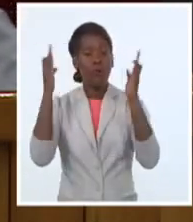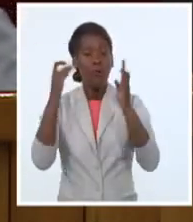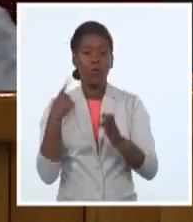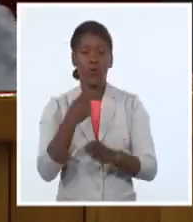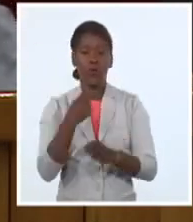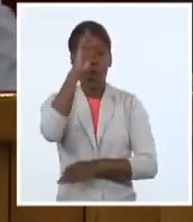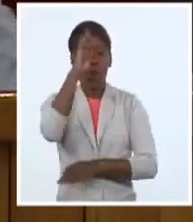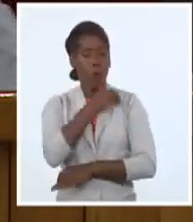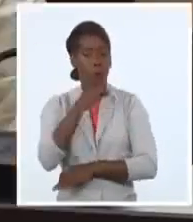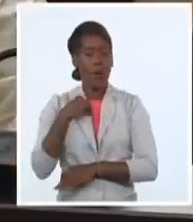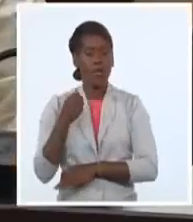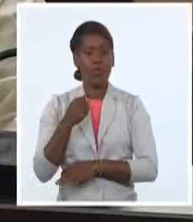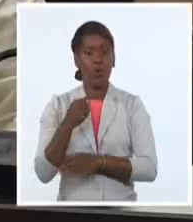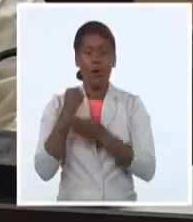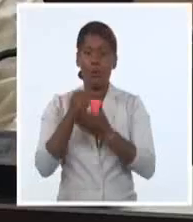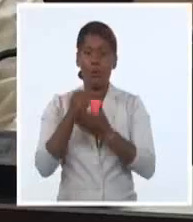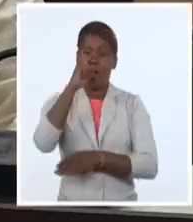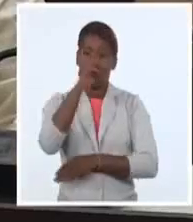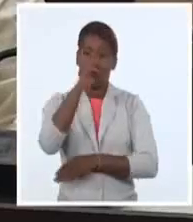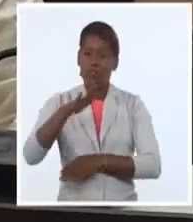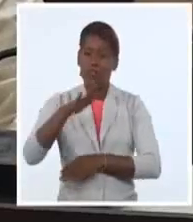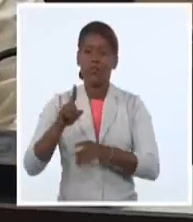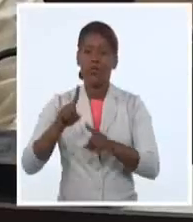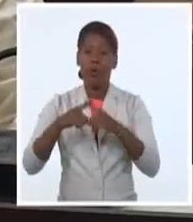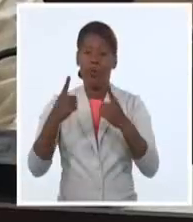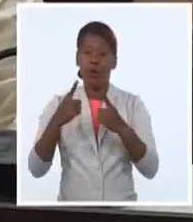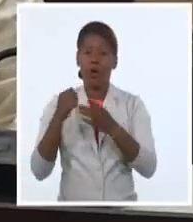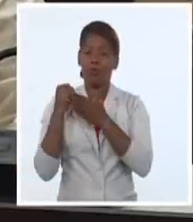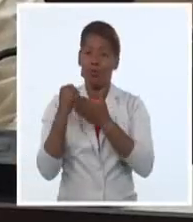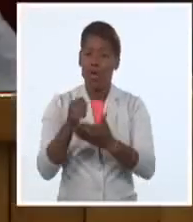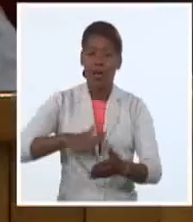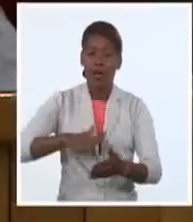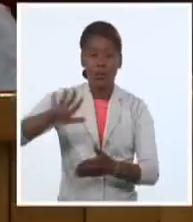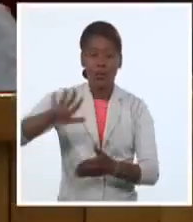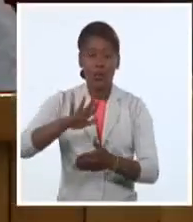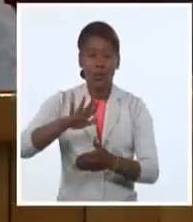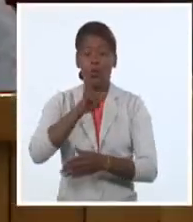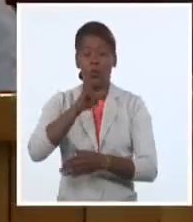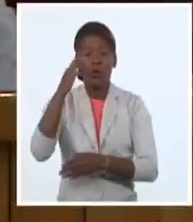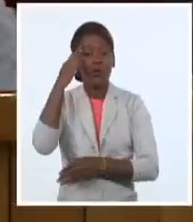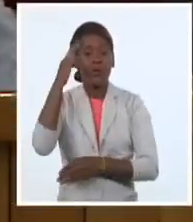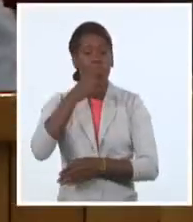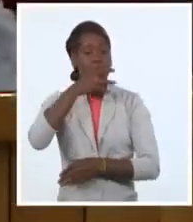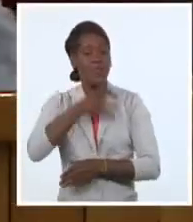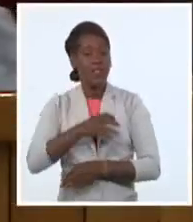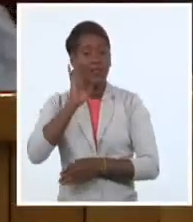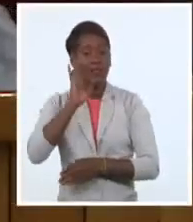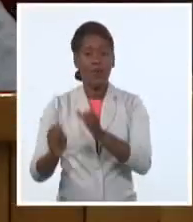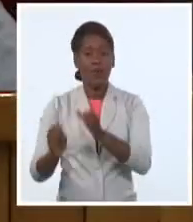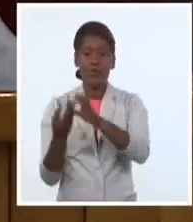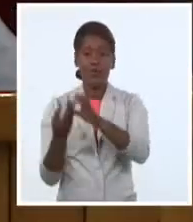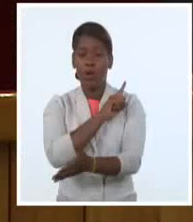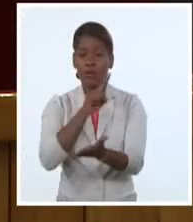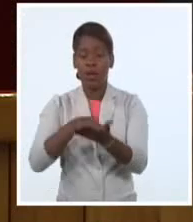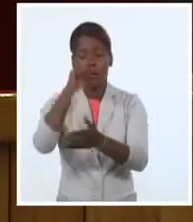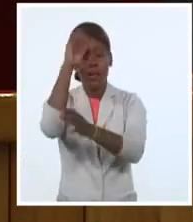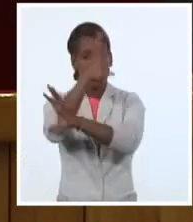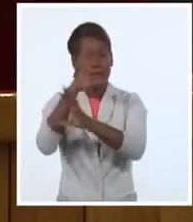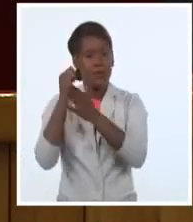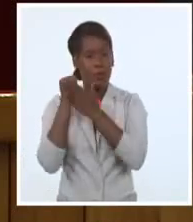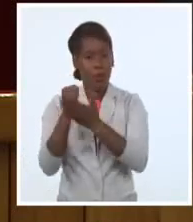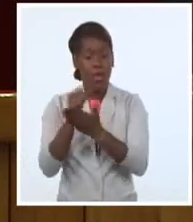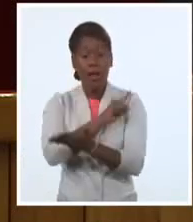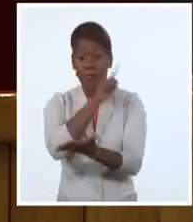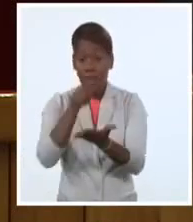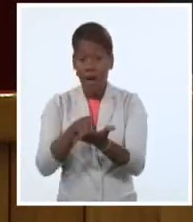vacunas, nuestro pueblo. Por Fidel, porque vuelve una y otra vez en cada obra suya de legítima fe en los seres